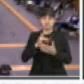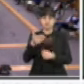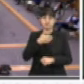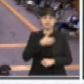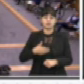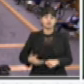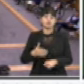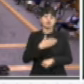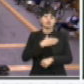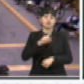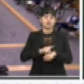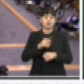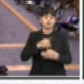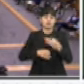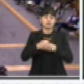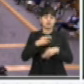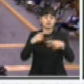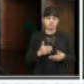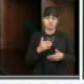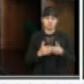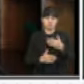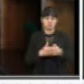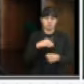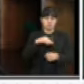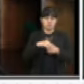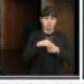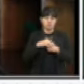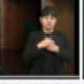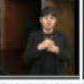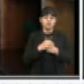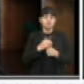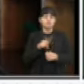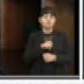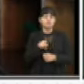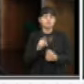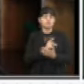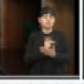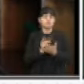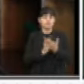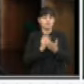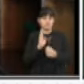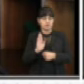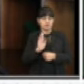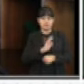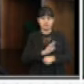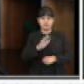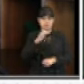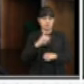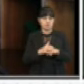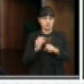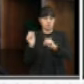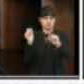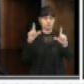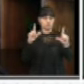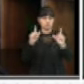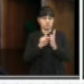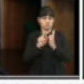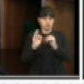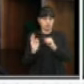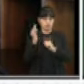publicaba el las nuevas leyes el INE tenía que empezar a tomar algunas